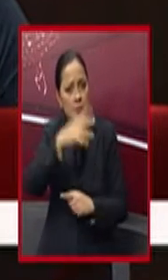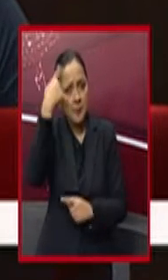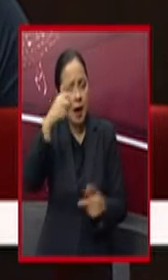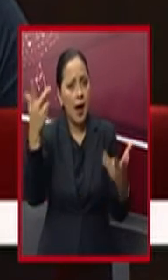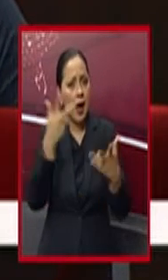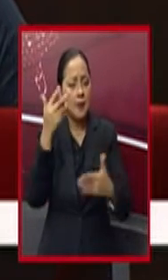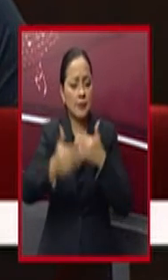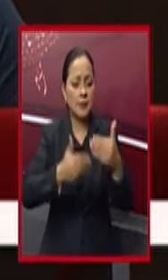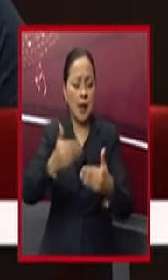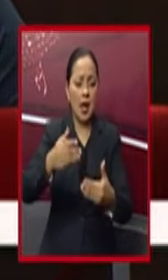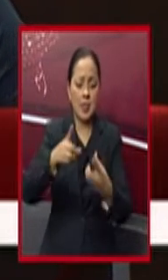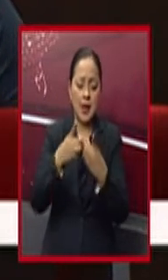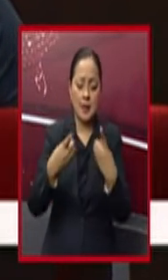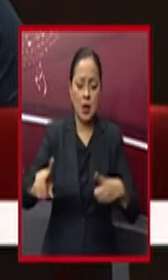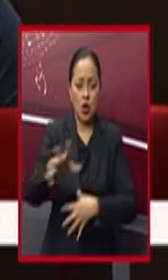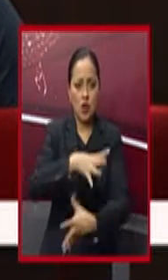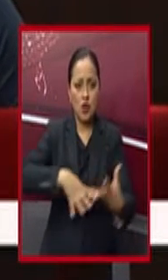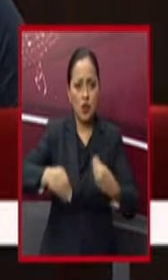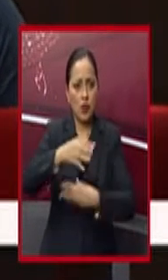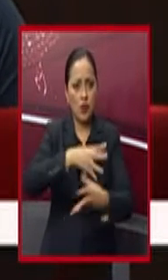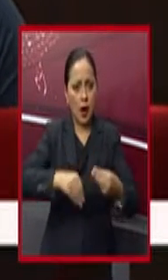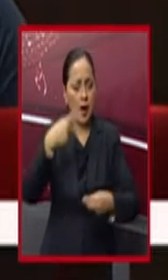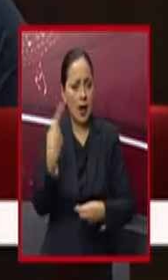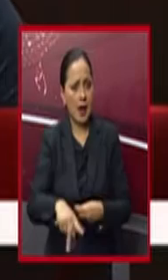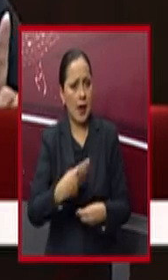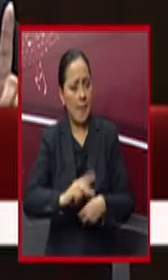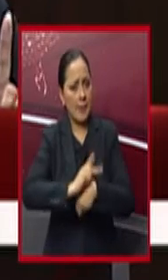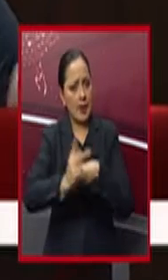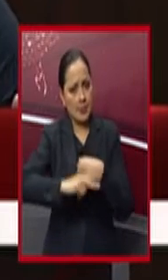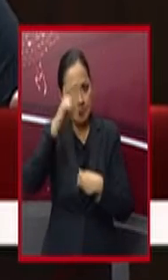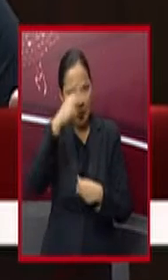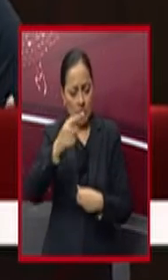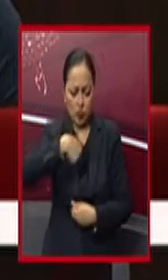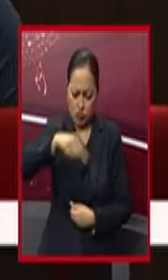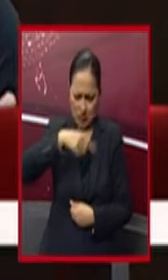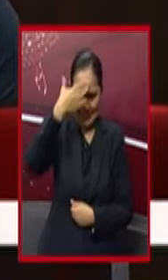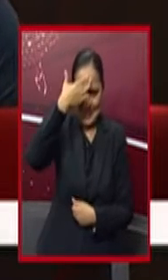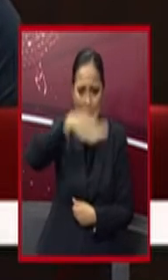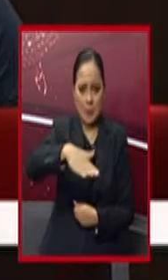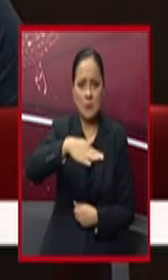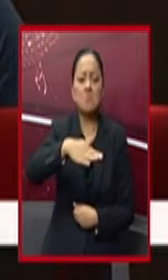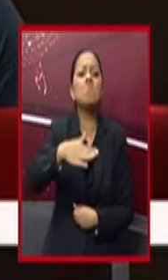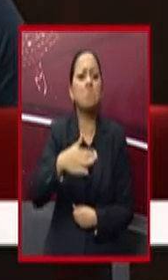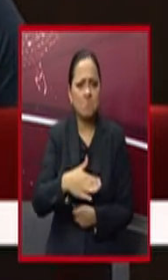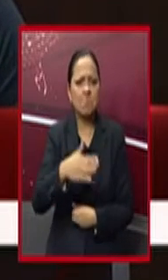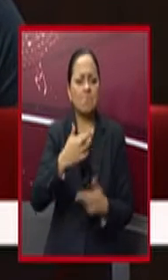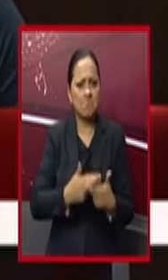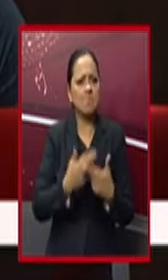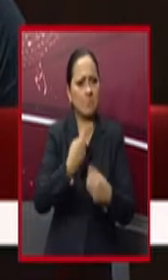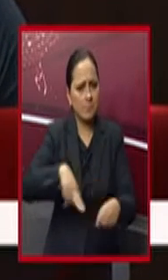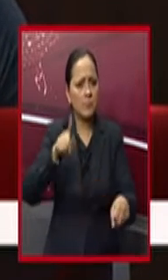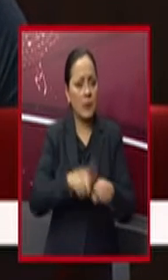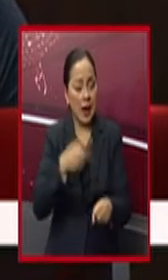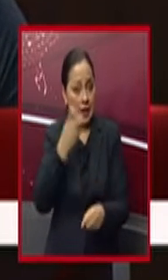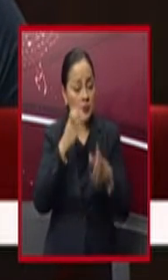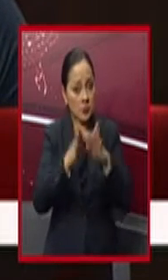el desarrollo sustentable y sostenible de México, pues entendemos que los recursos naturales son